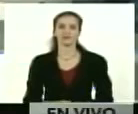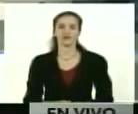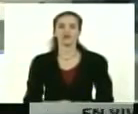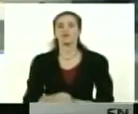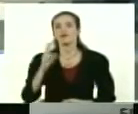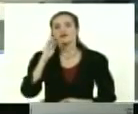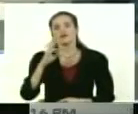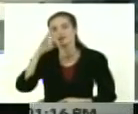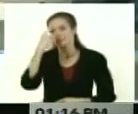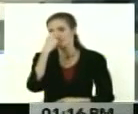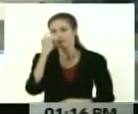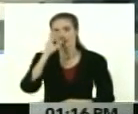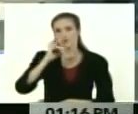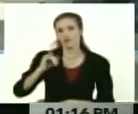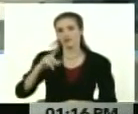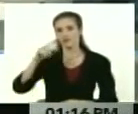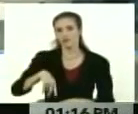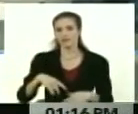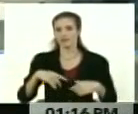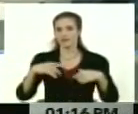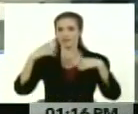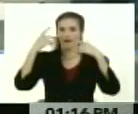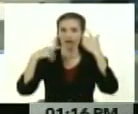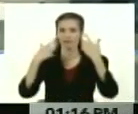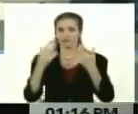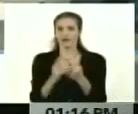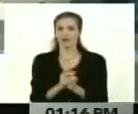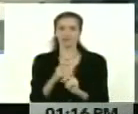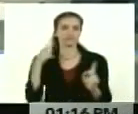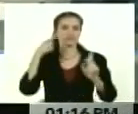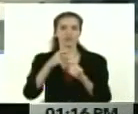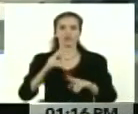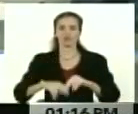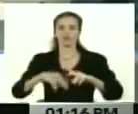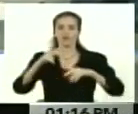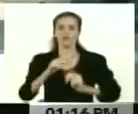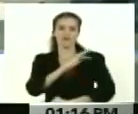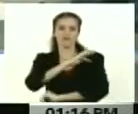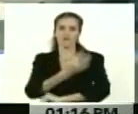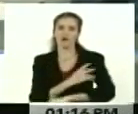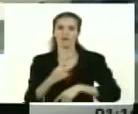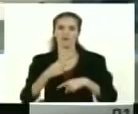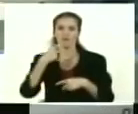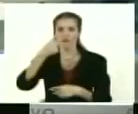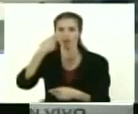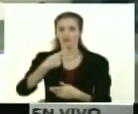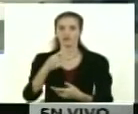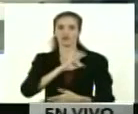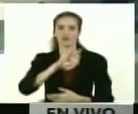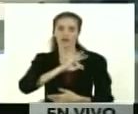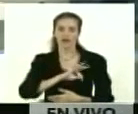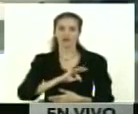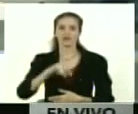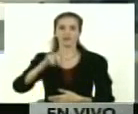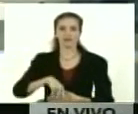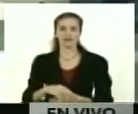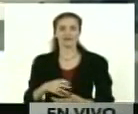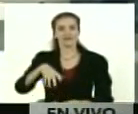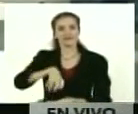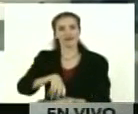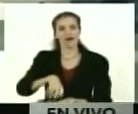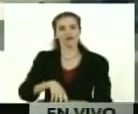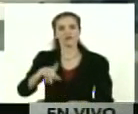bolivarianas, zamoristas y chavistas, en función de construir fuerzas políticas, sociales,